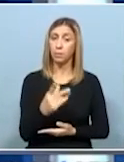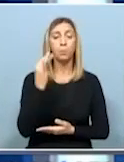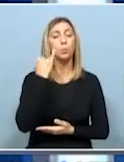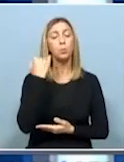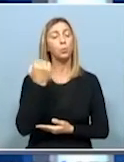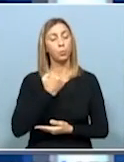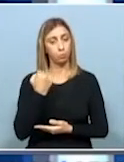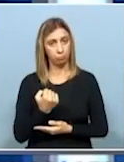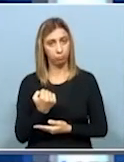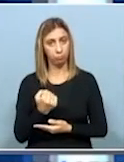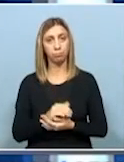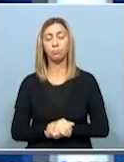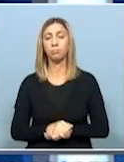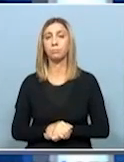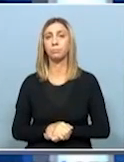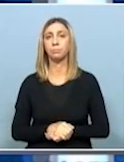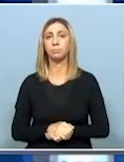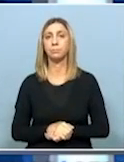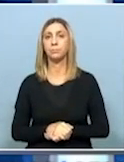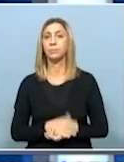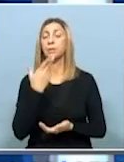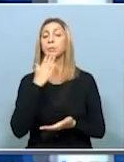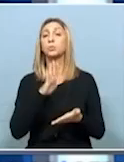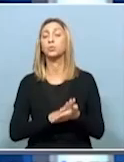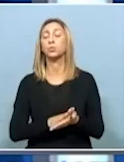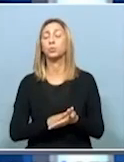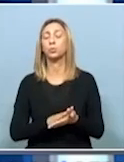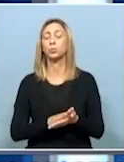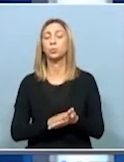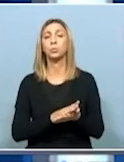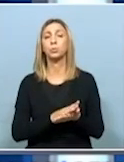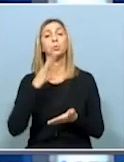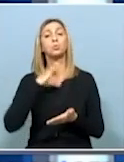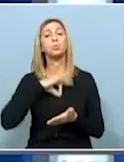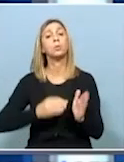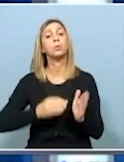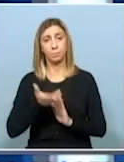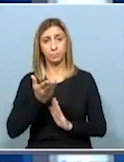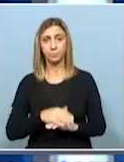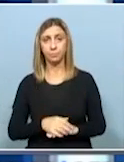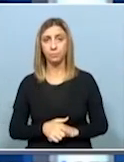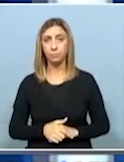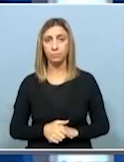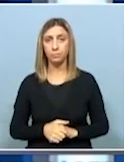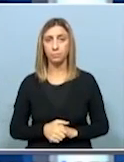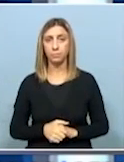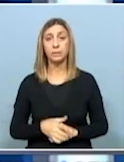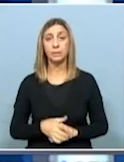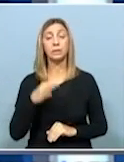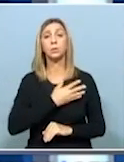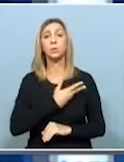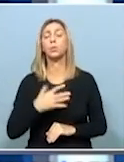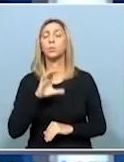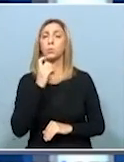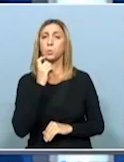muy importante vamos voy a hablar del anuncio del aumento salarial el aumento